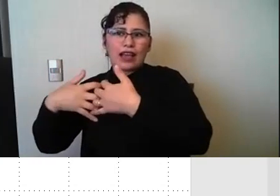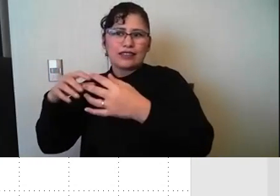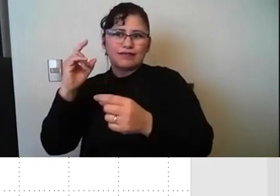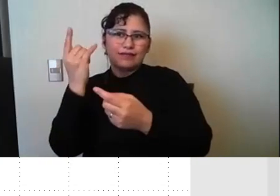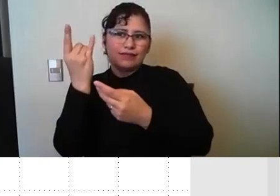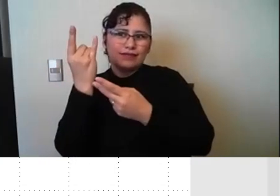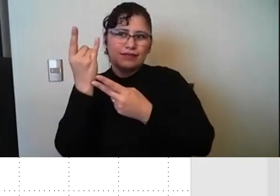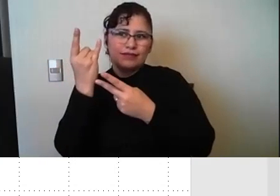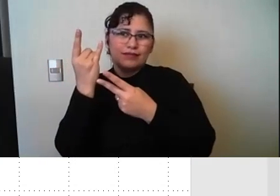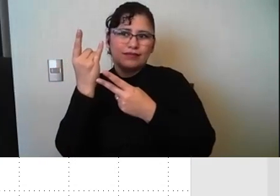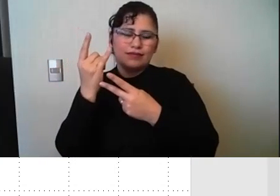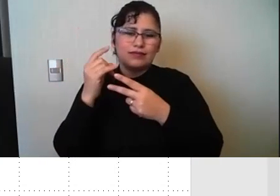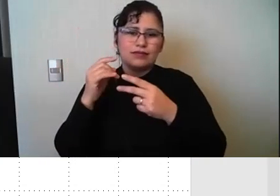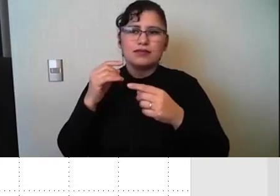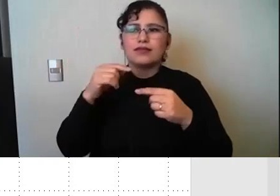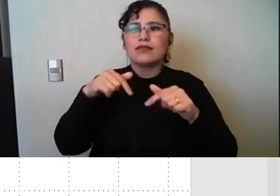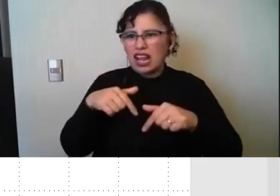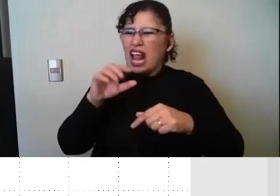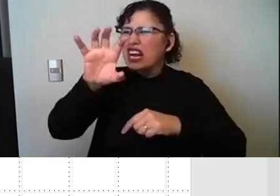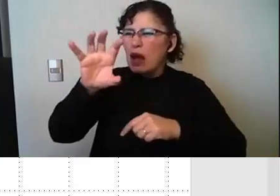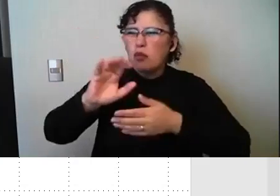asignatura principalmente.